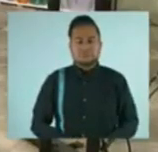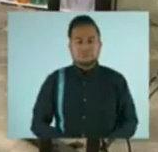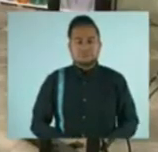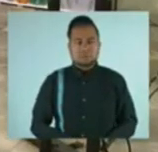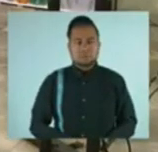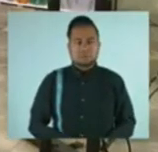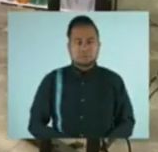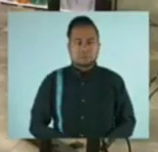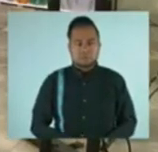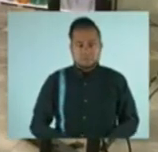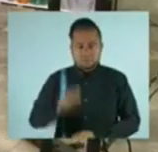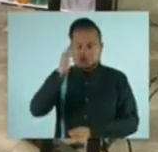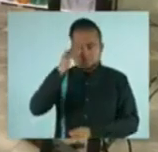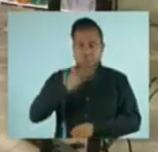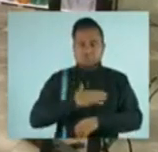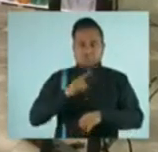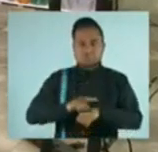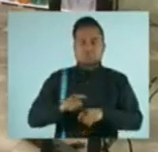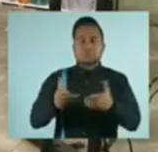Bueno, muy buenos días a todos.